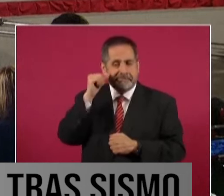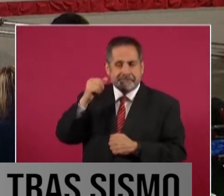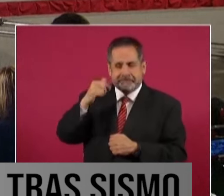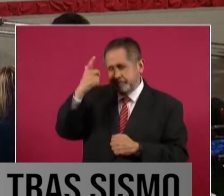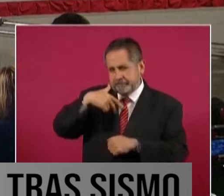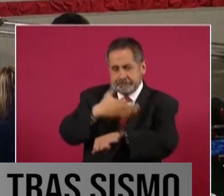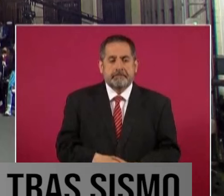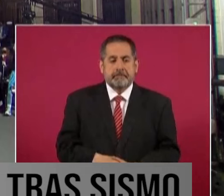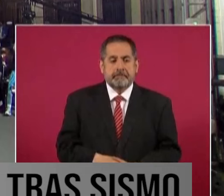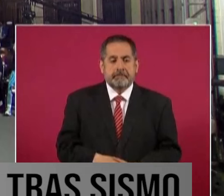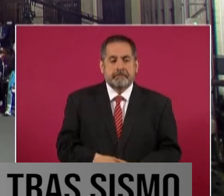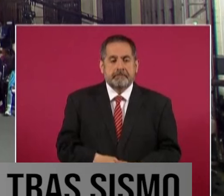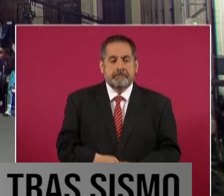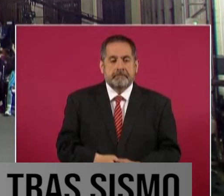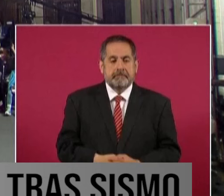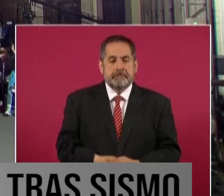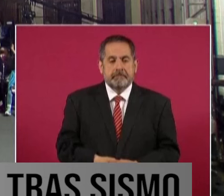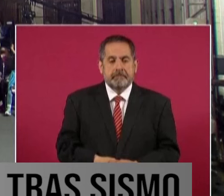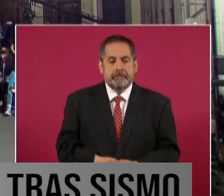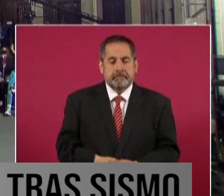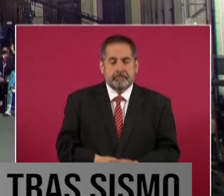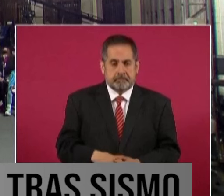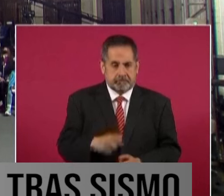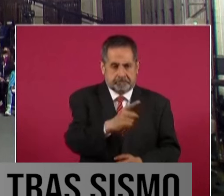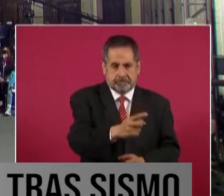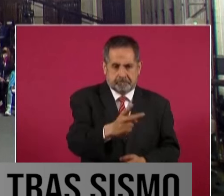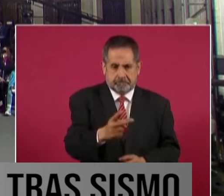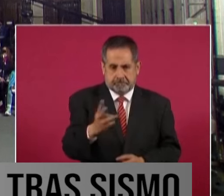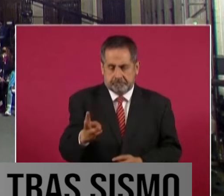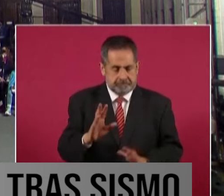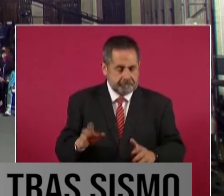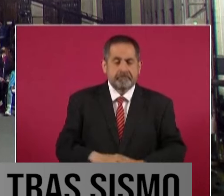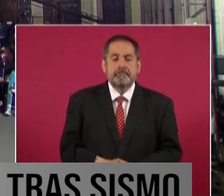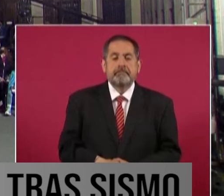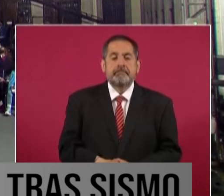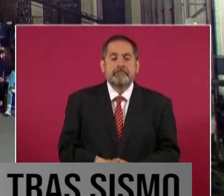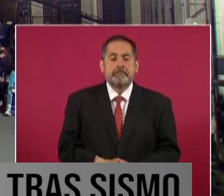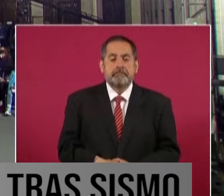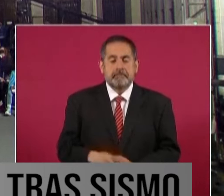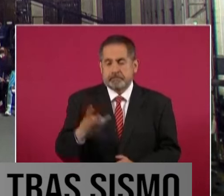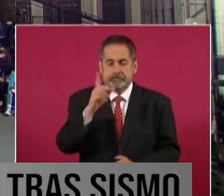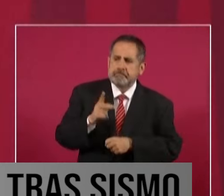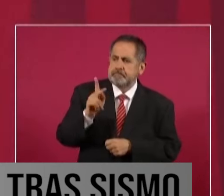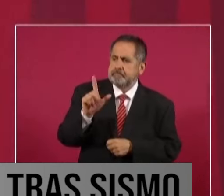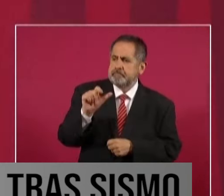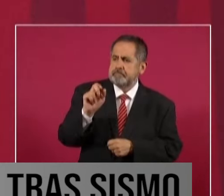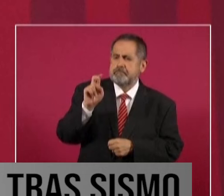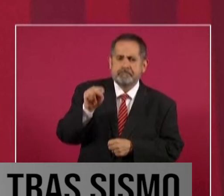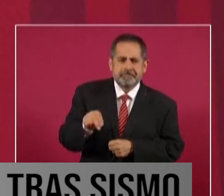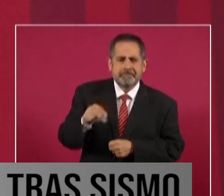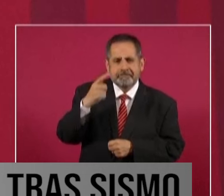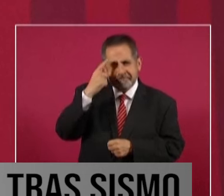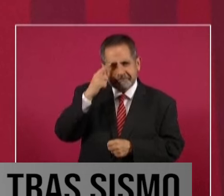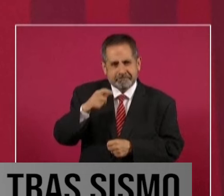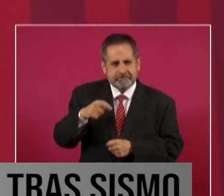Cualcomán, estado de Michoacán, epicentro del sismo. Según autoridades, se registraron 692 réplicas hasta la mañana